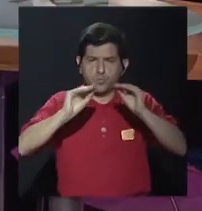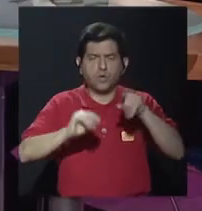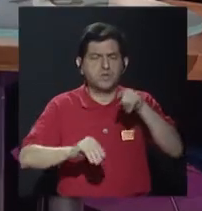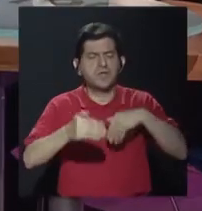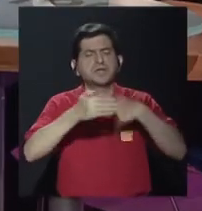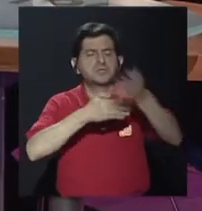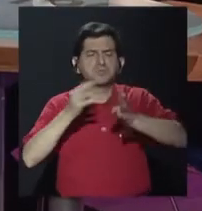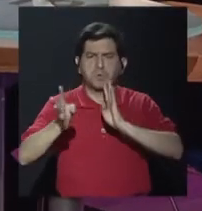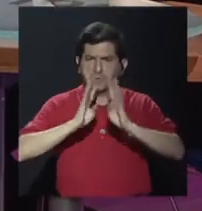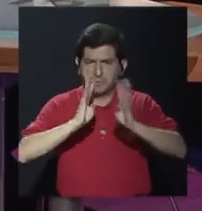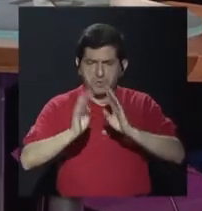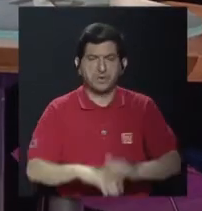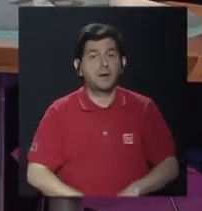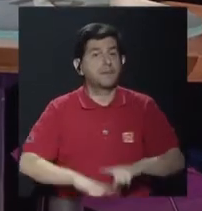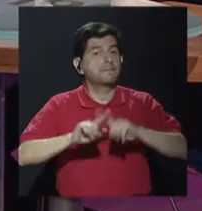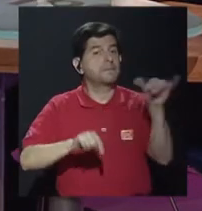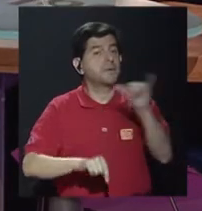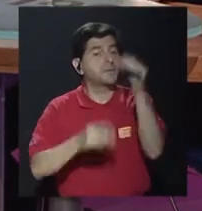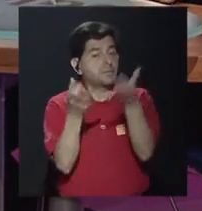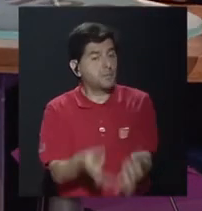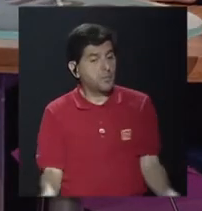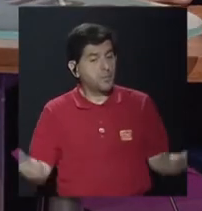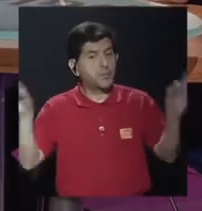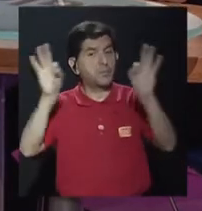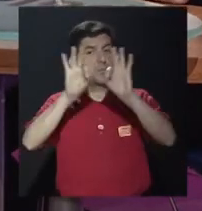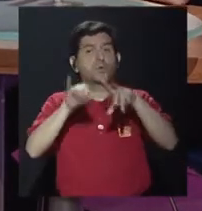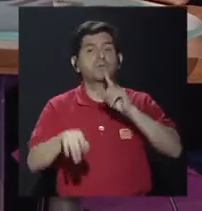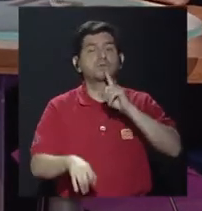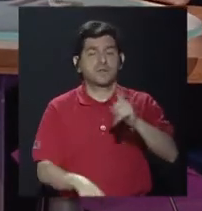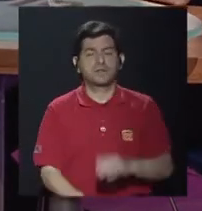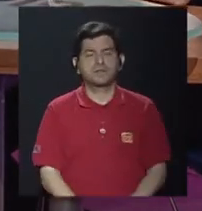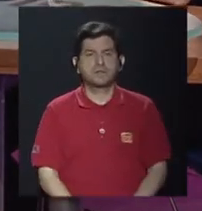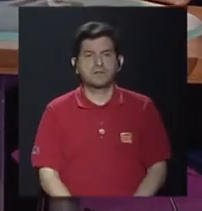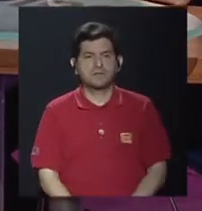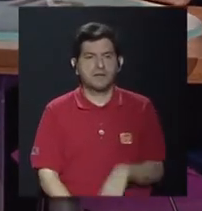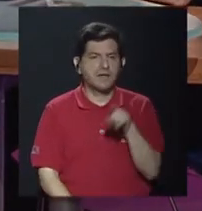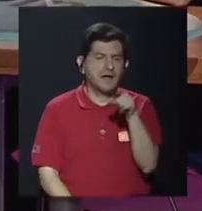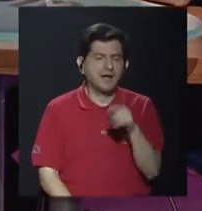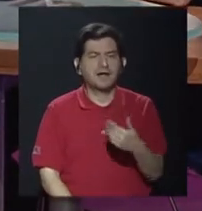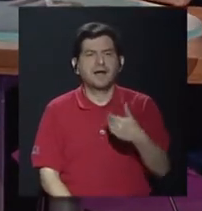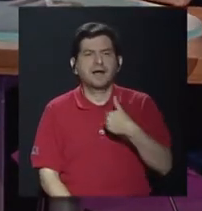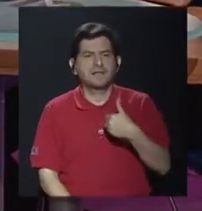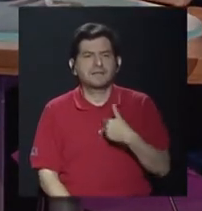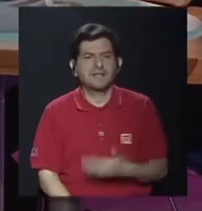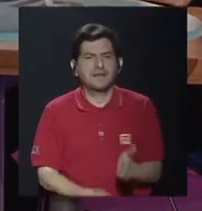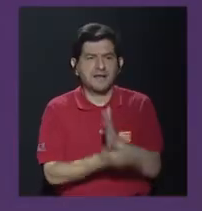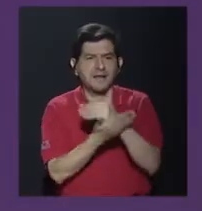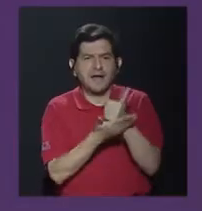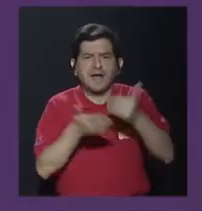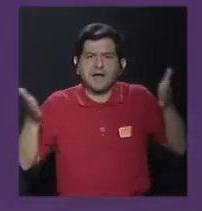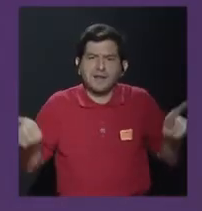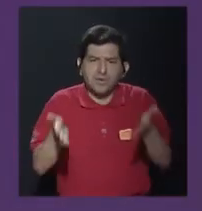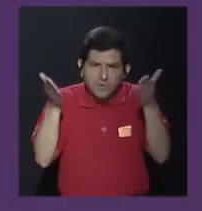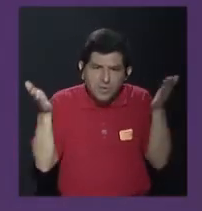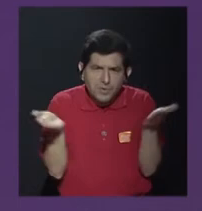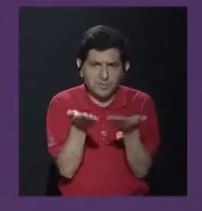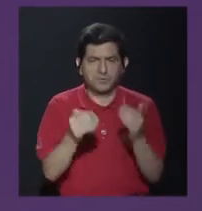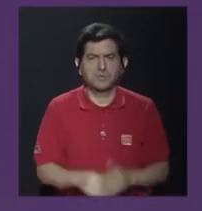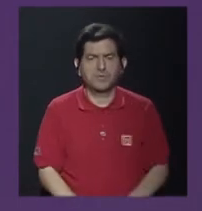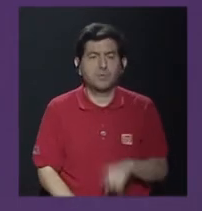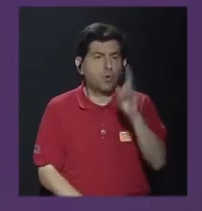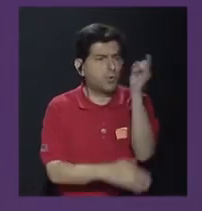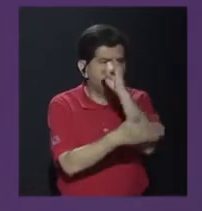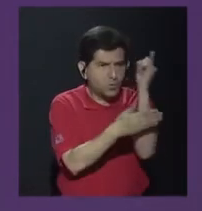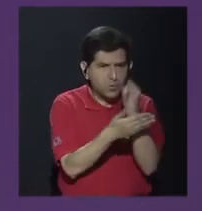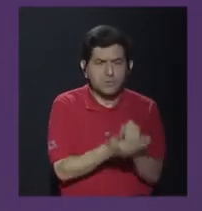hablar más adelante. Pero también importante destacar que hubo como un leitmotiv o algo que nos motivó, que nos provocó, y fue una